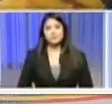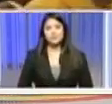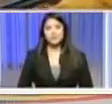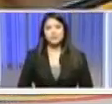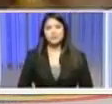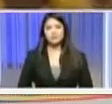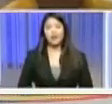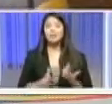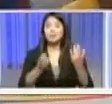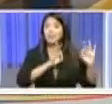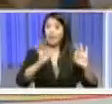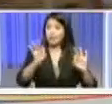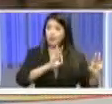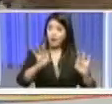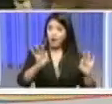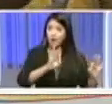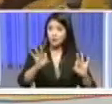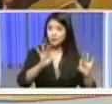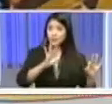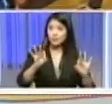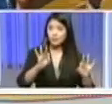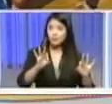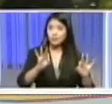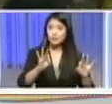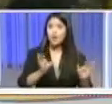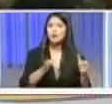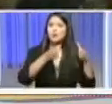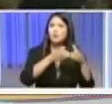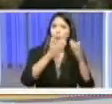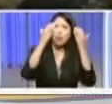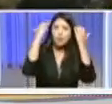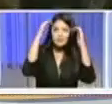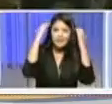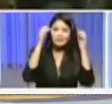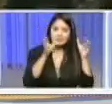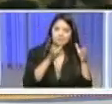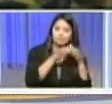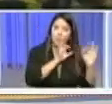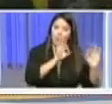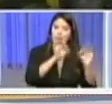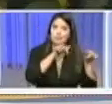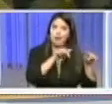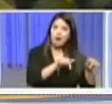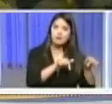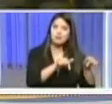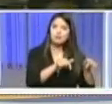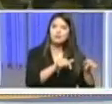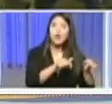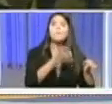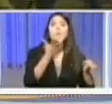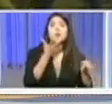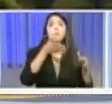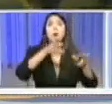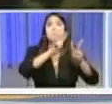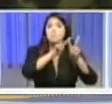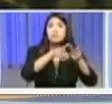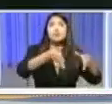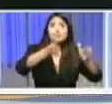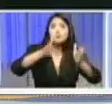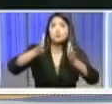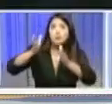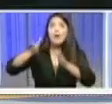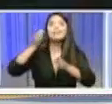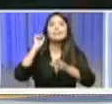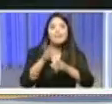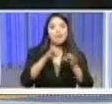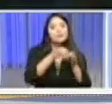de teatro César Rengifo. Yo digo, en cada urbanismo tiene que haber un